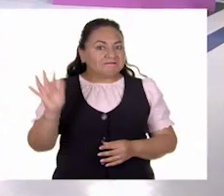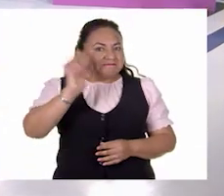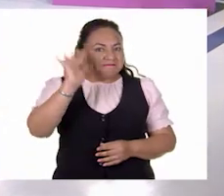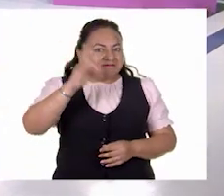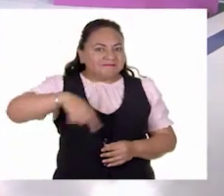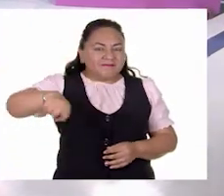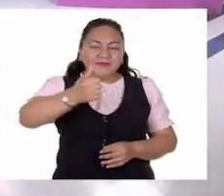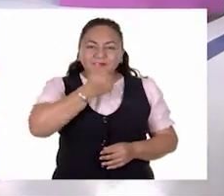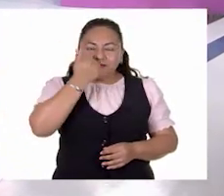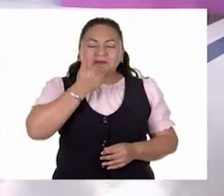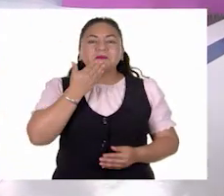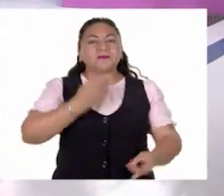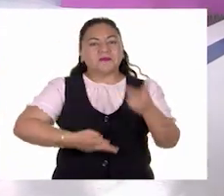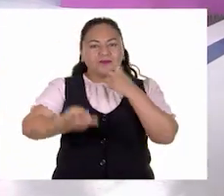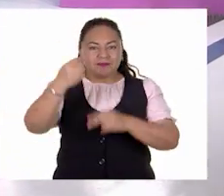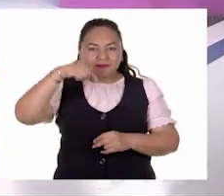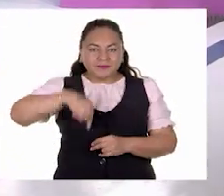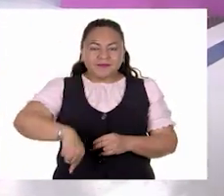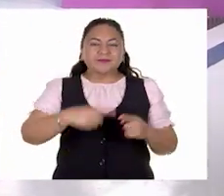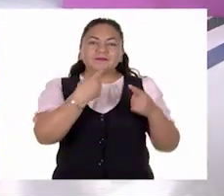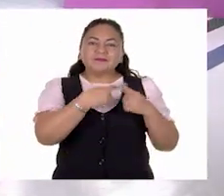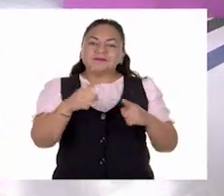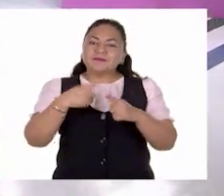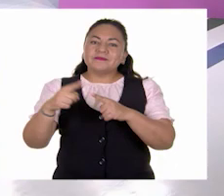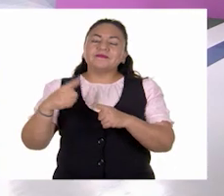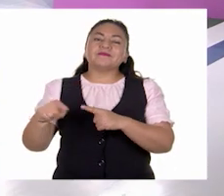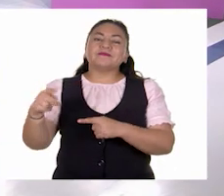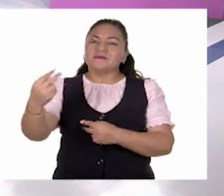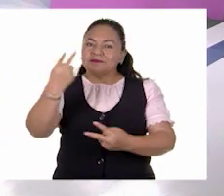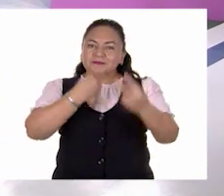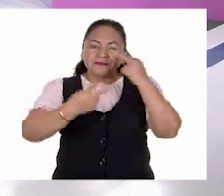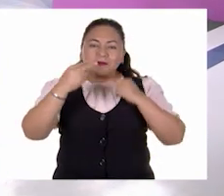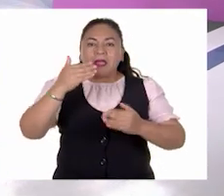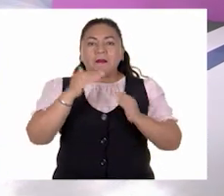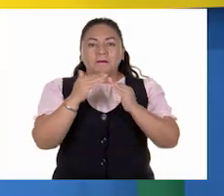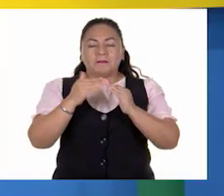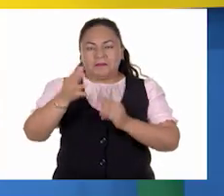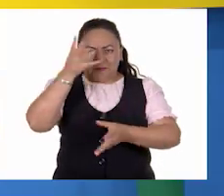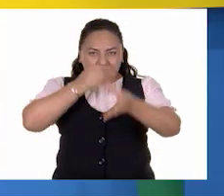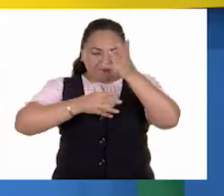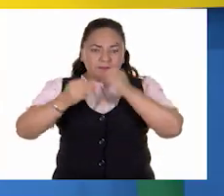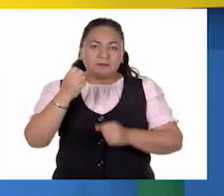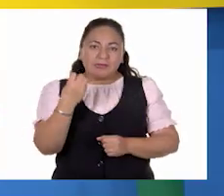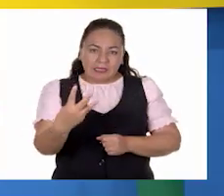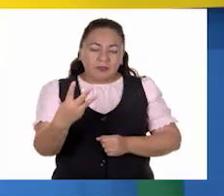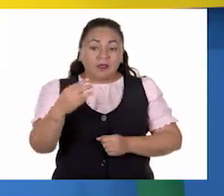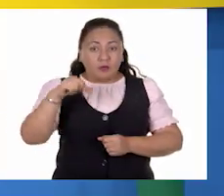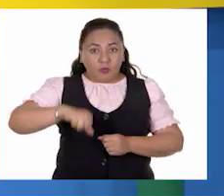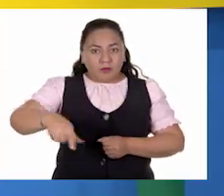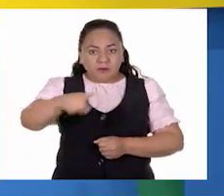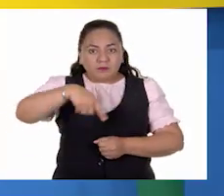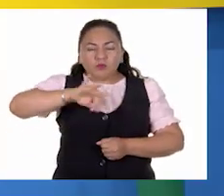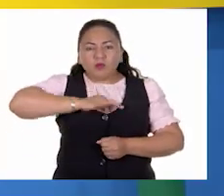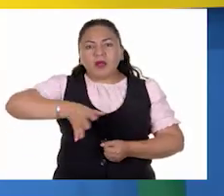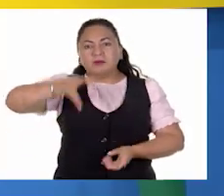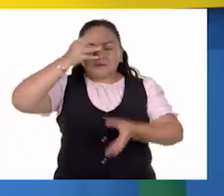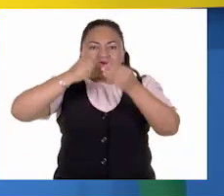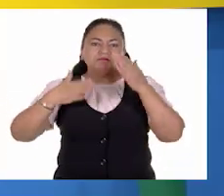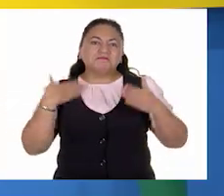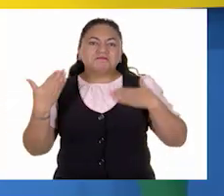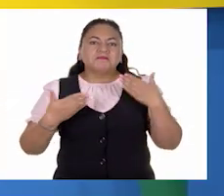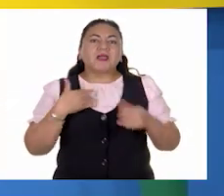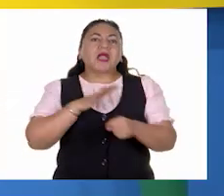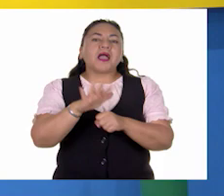estudiantes! Le damos la bienvenida a todos los que nos siguen en Aprende en Casa 3, un espacio en el que vamos a poder estudiar y divertirnos